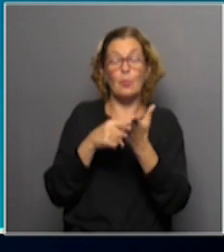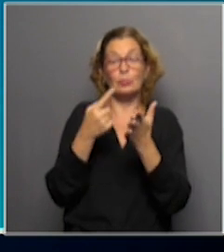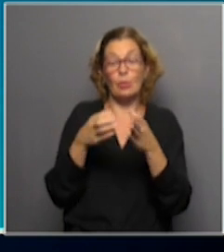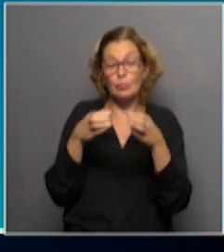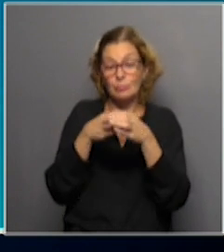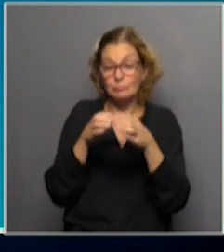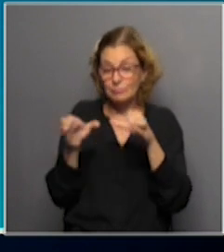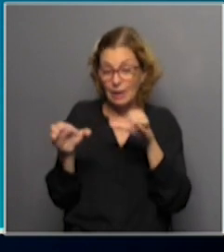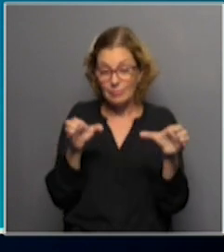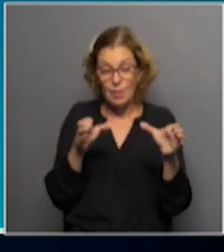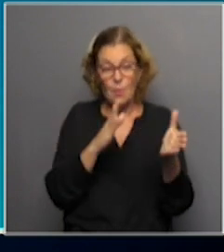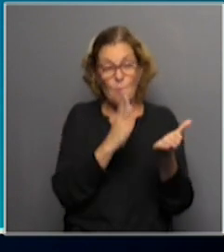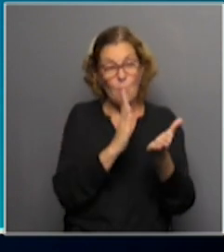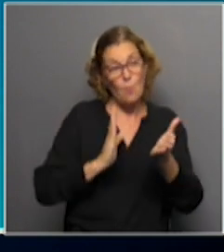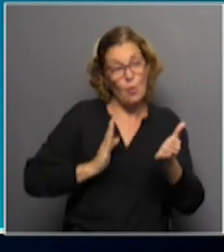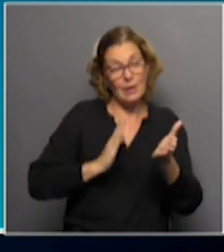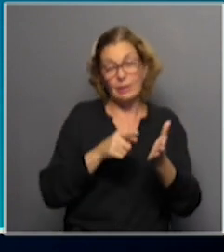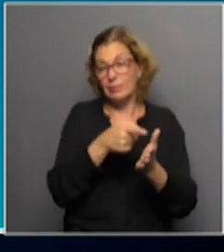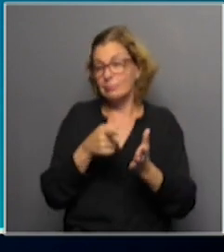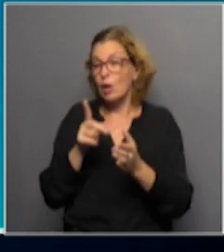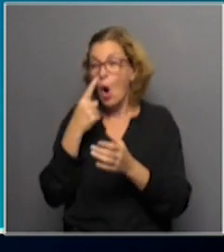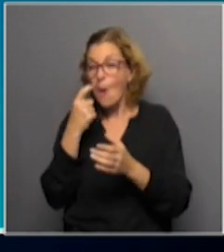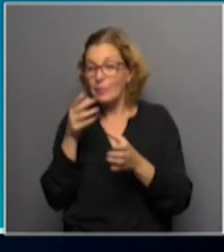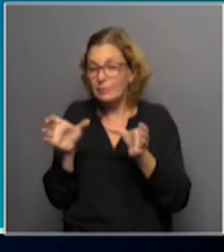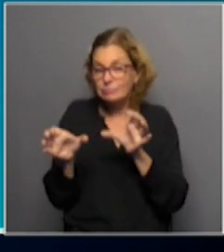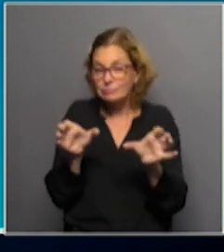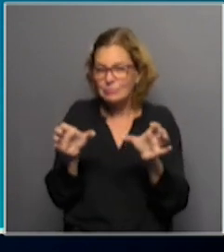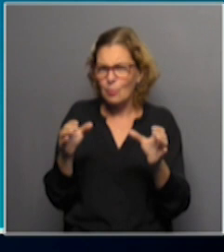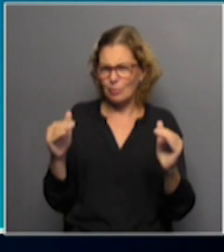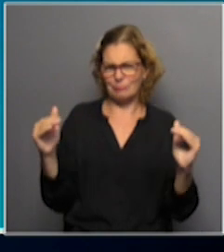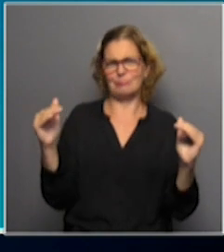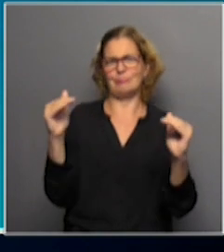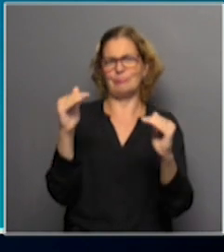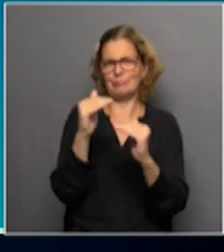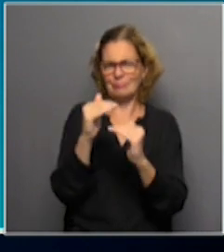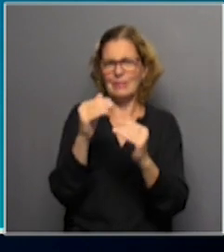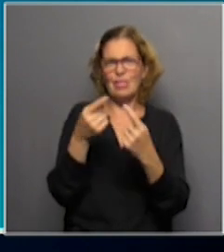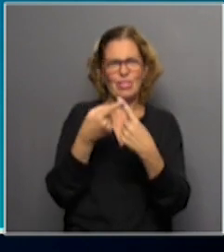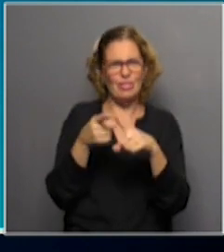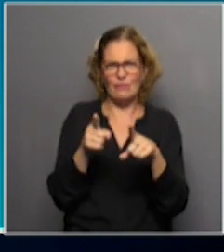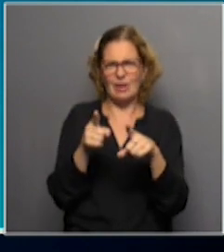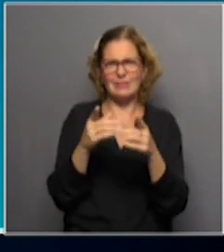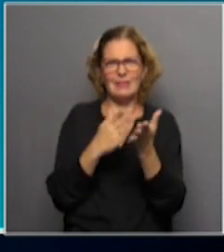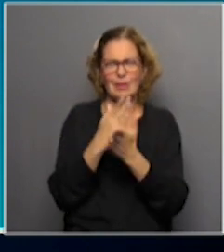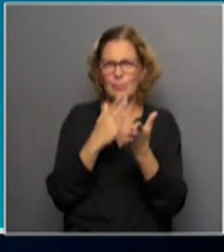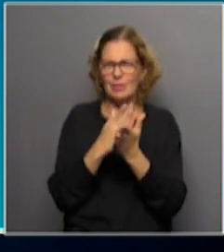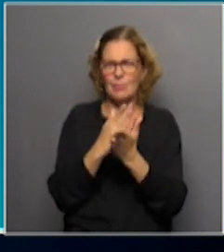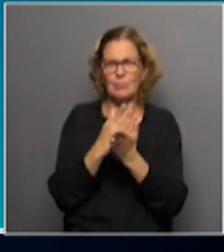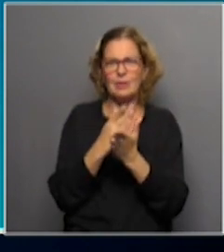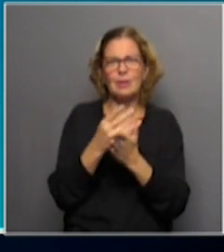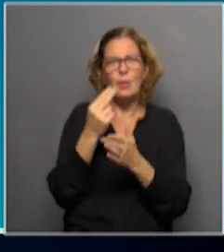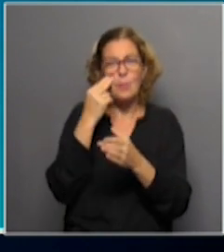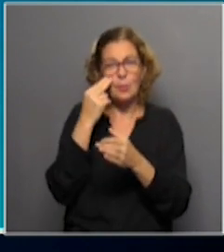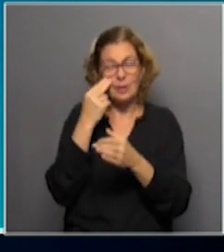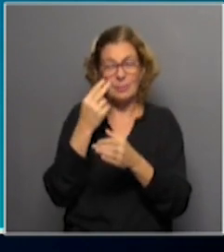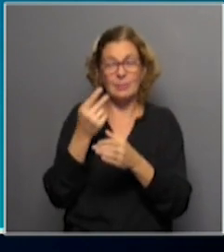cuando lo mirás por género de las mujeres, hay como también ese efecto amortiguador, que es un efecto negativo porque está escondiendo cuál es el fenómeno que está operando